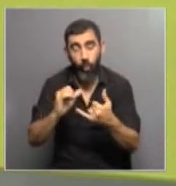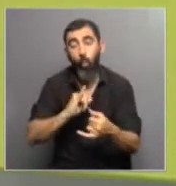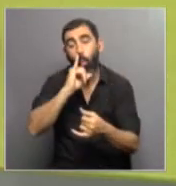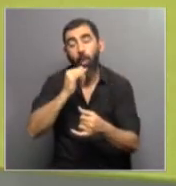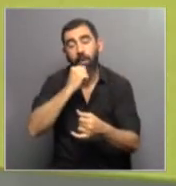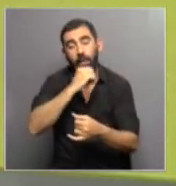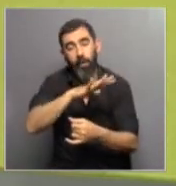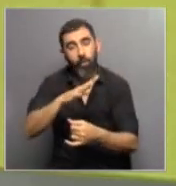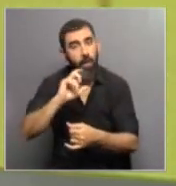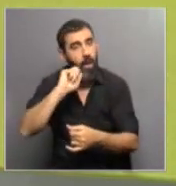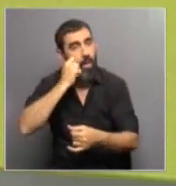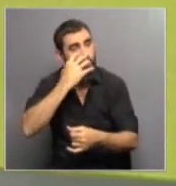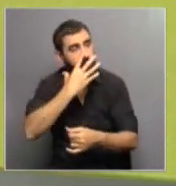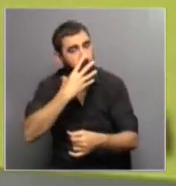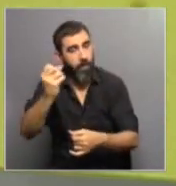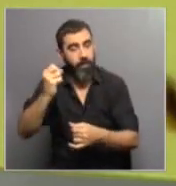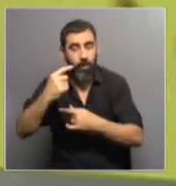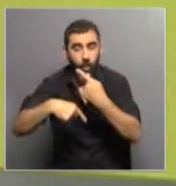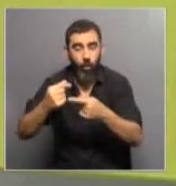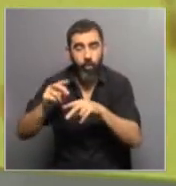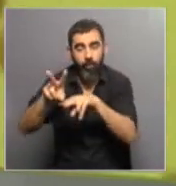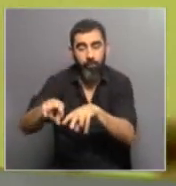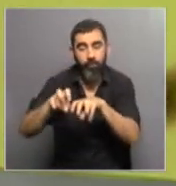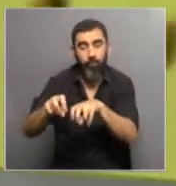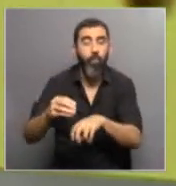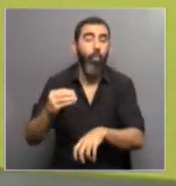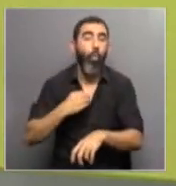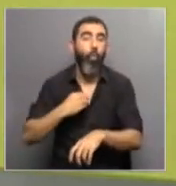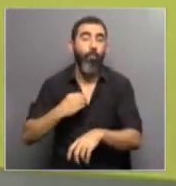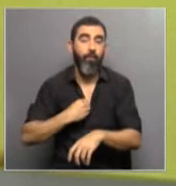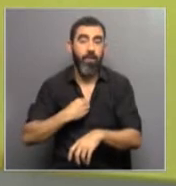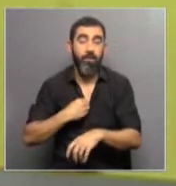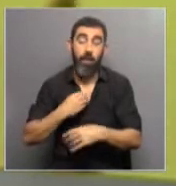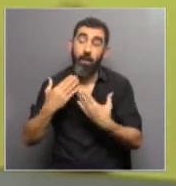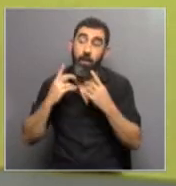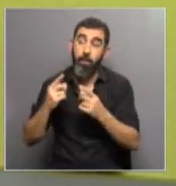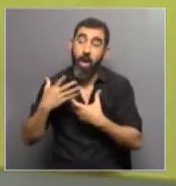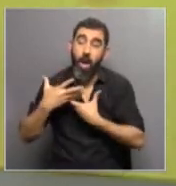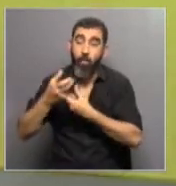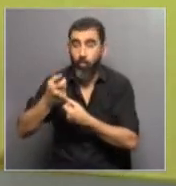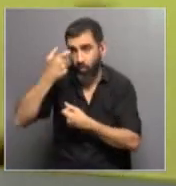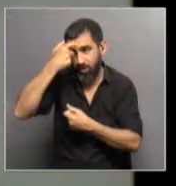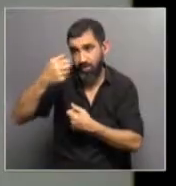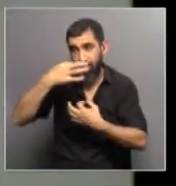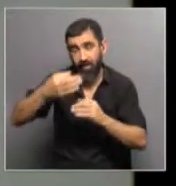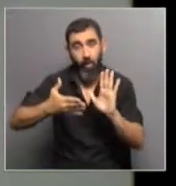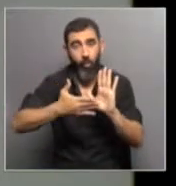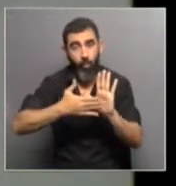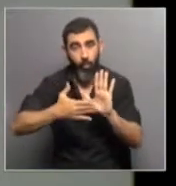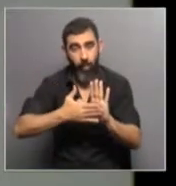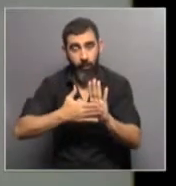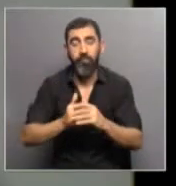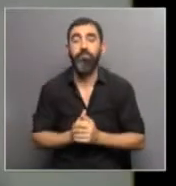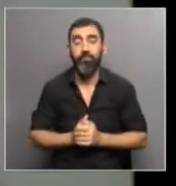historias atractivas y seguir cultivando la confianza respaldada en ciencia, con evidencia científica. Miguel Sierra, gerente